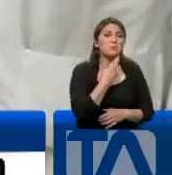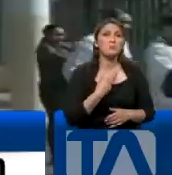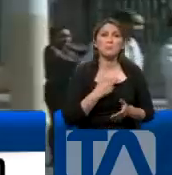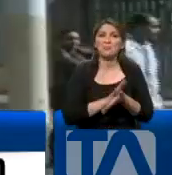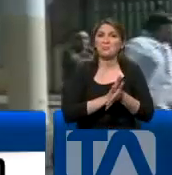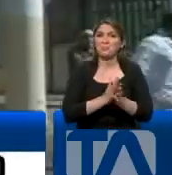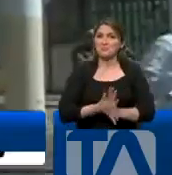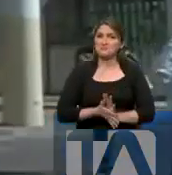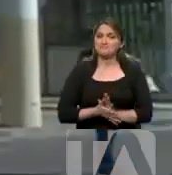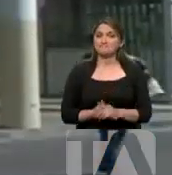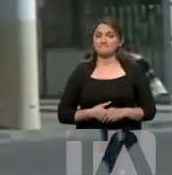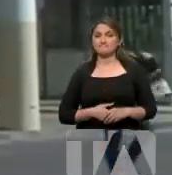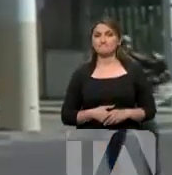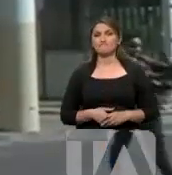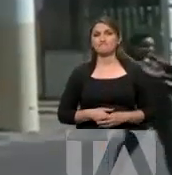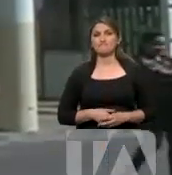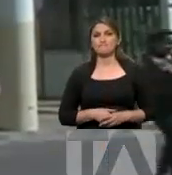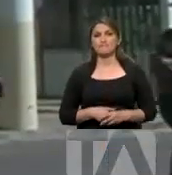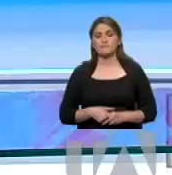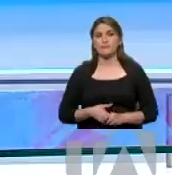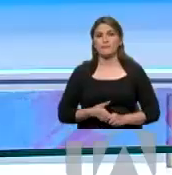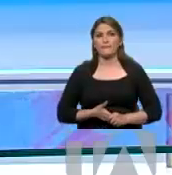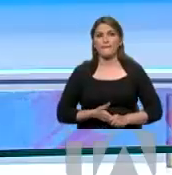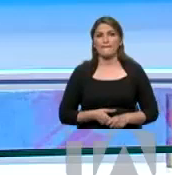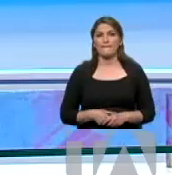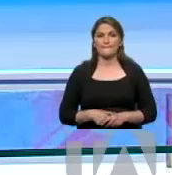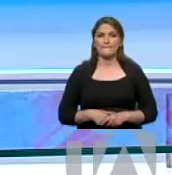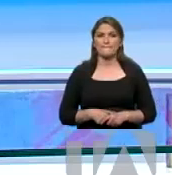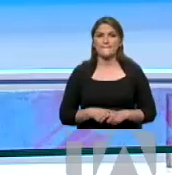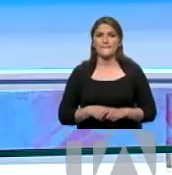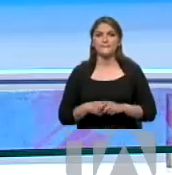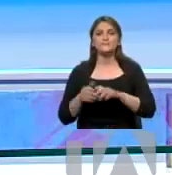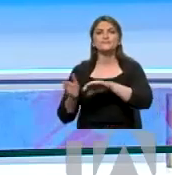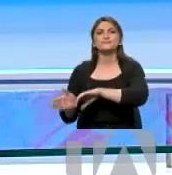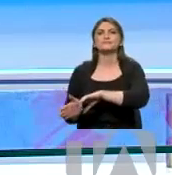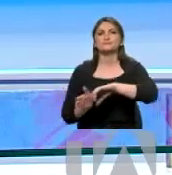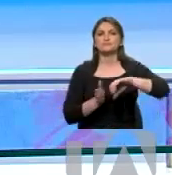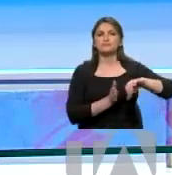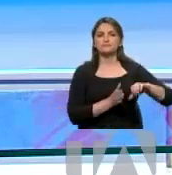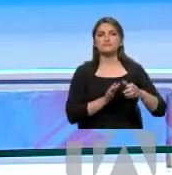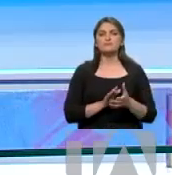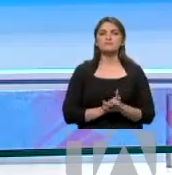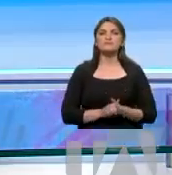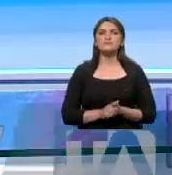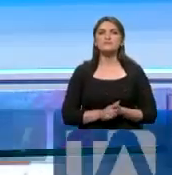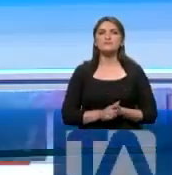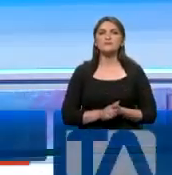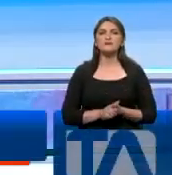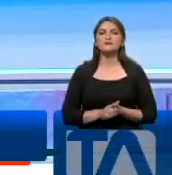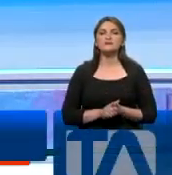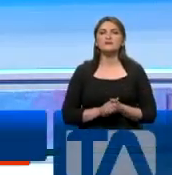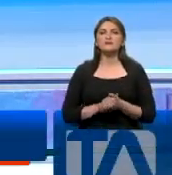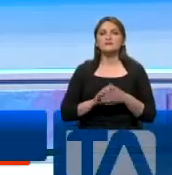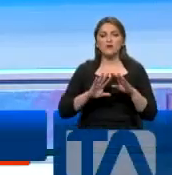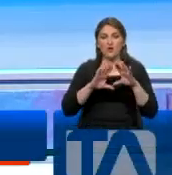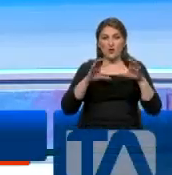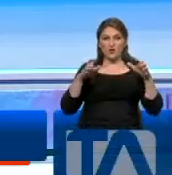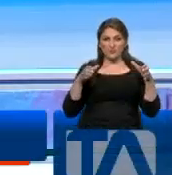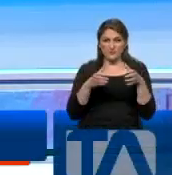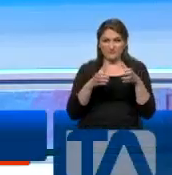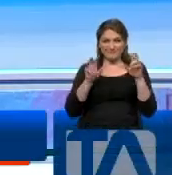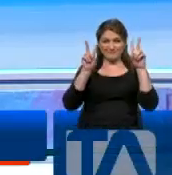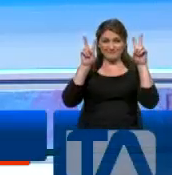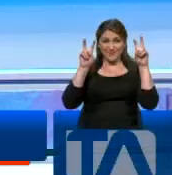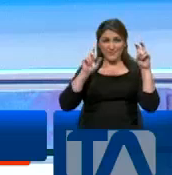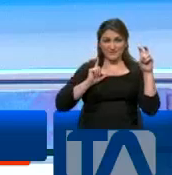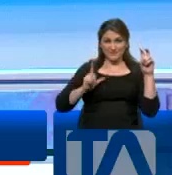respuesta. Joana Ramos, 24 horas. La Comisión Nacional de Medicamentos irá incluyendo dentro del cuadro básico, de acuerdo a